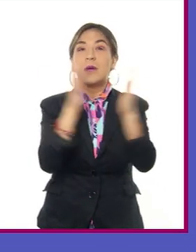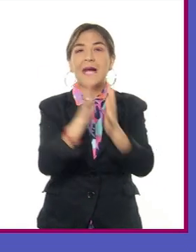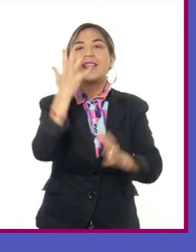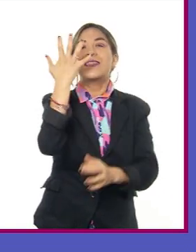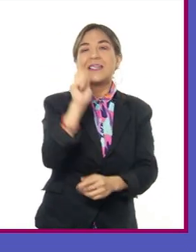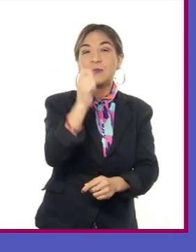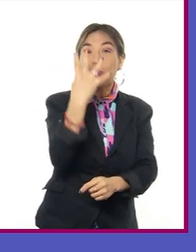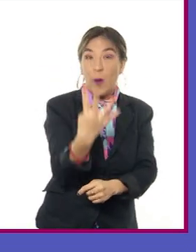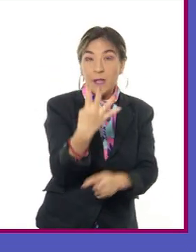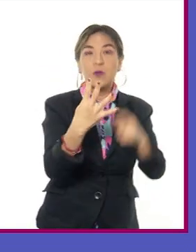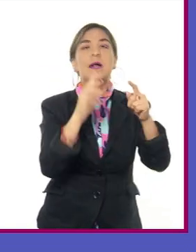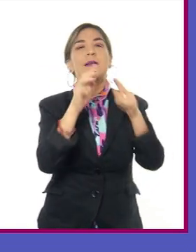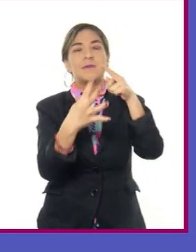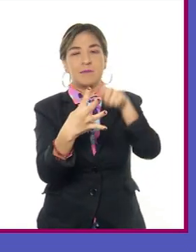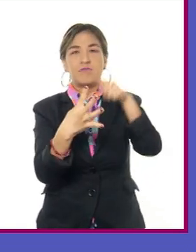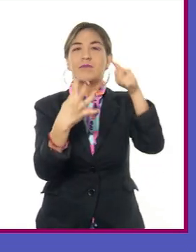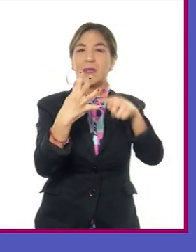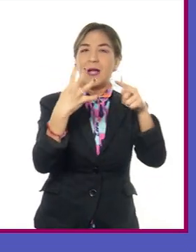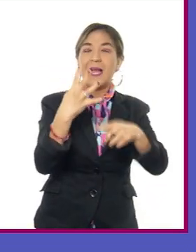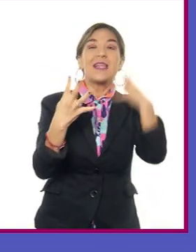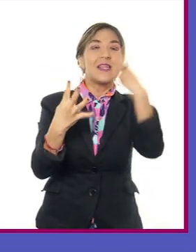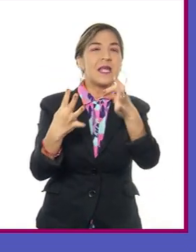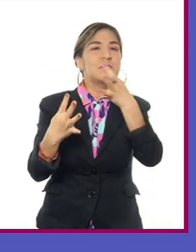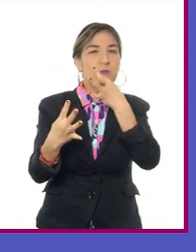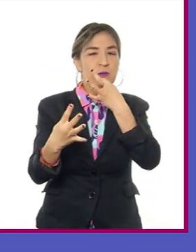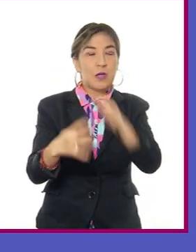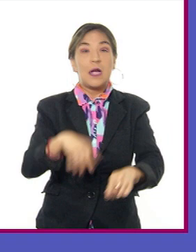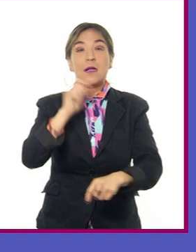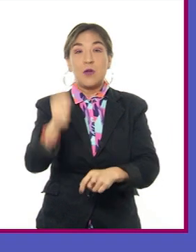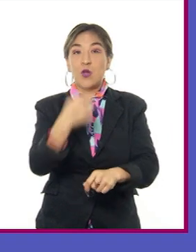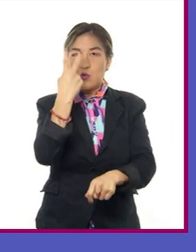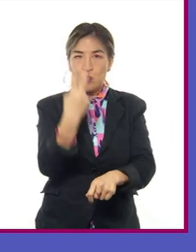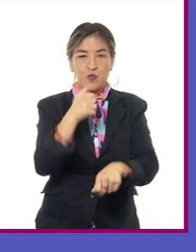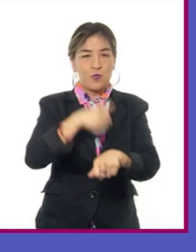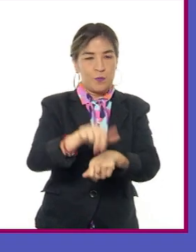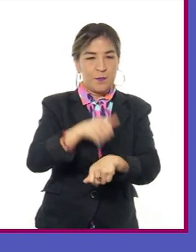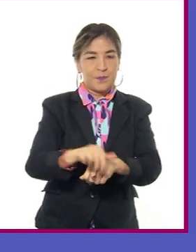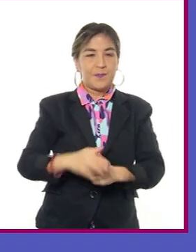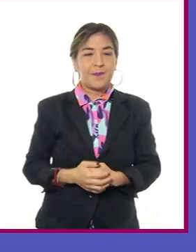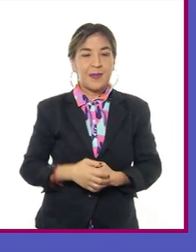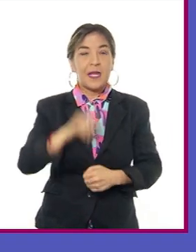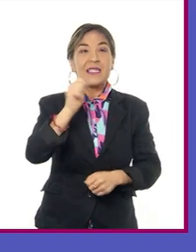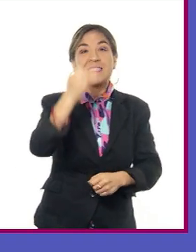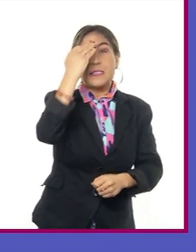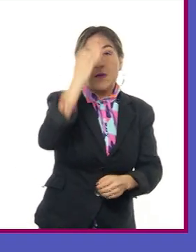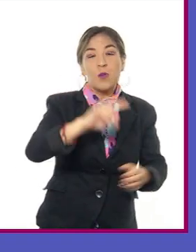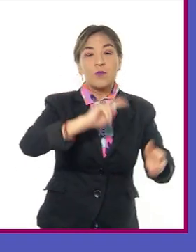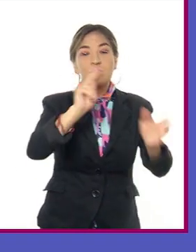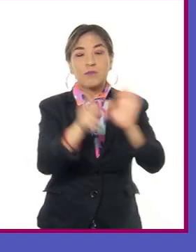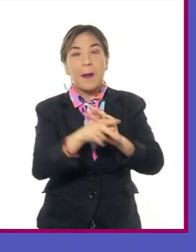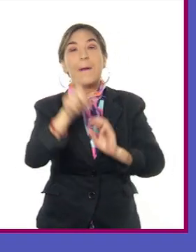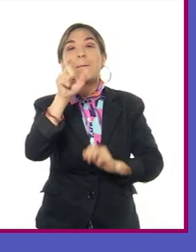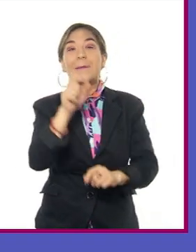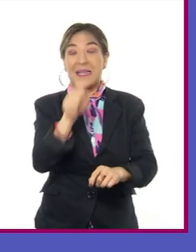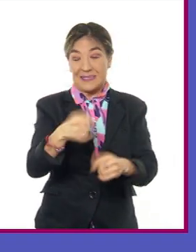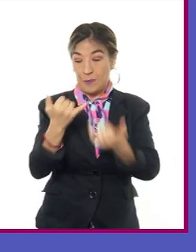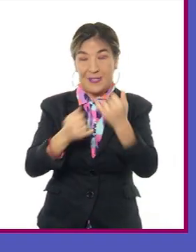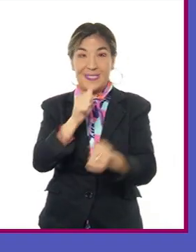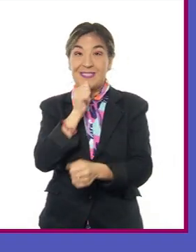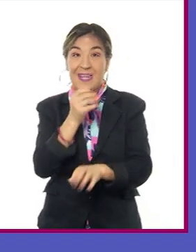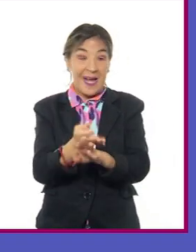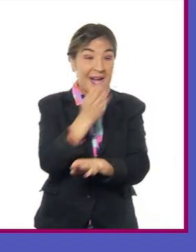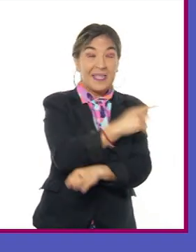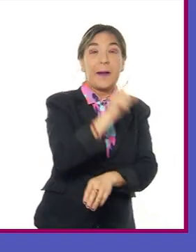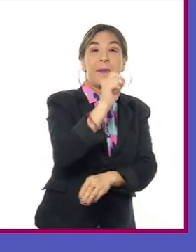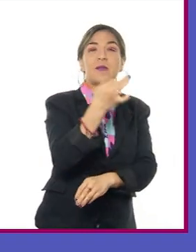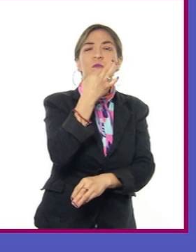10 minutos cada uno. Número 2. Habrá un intervalo de juego de 20 minutos antes de la hora programada para el inicio del